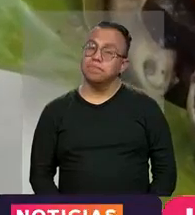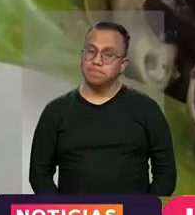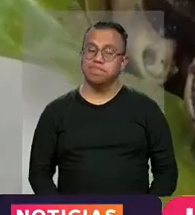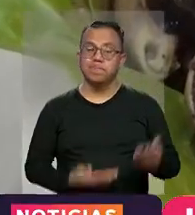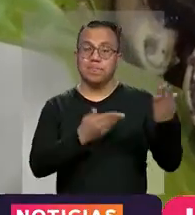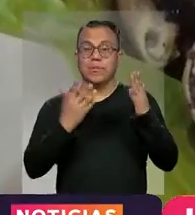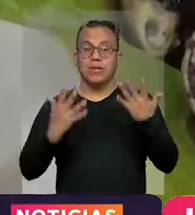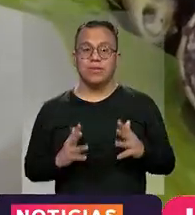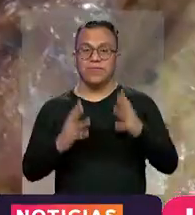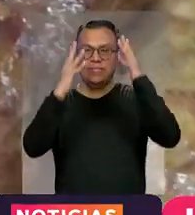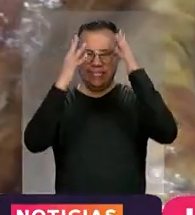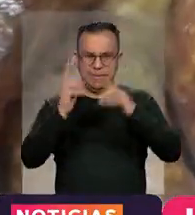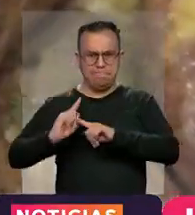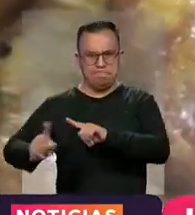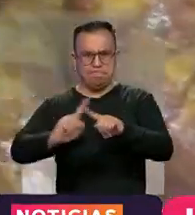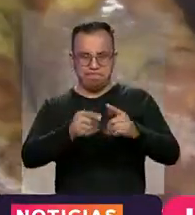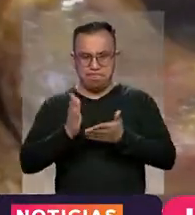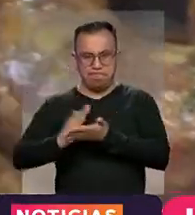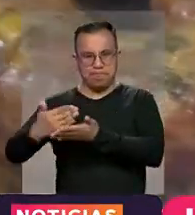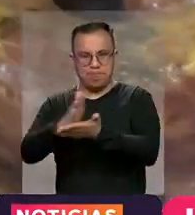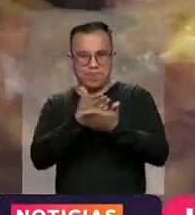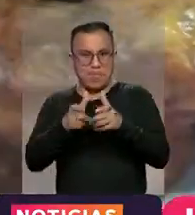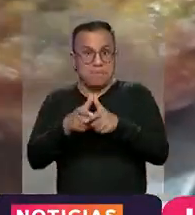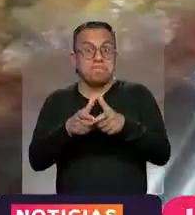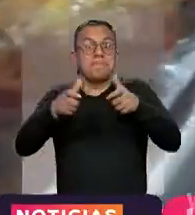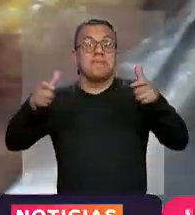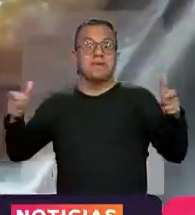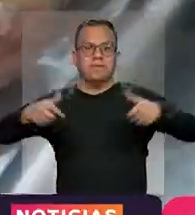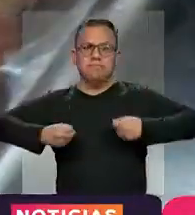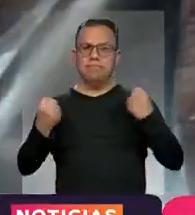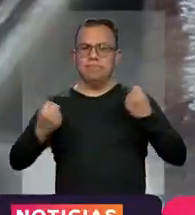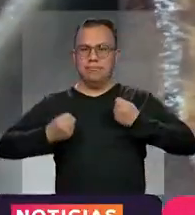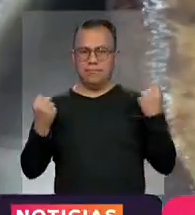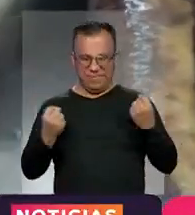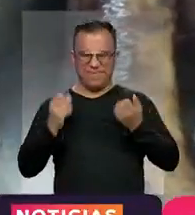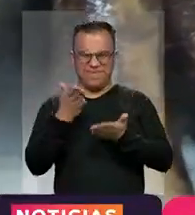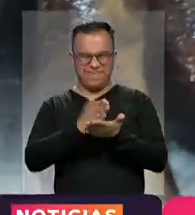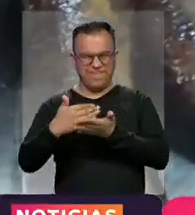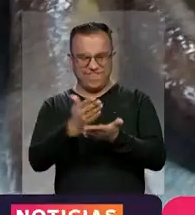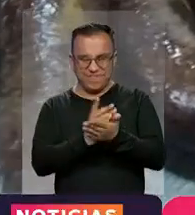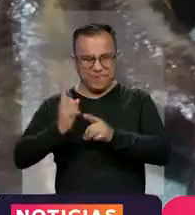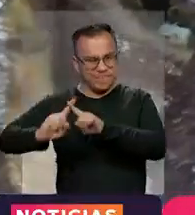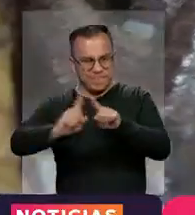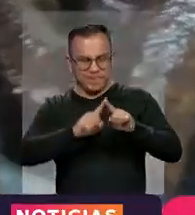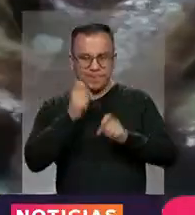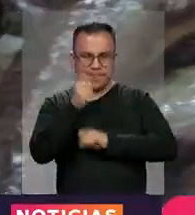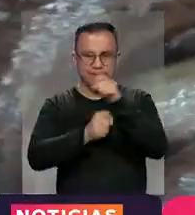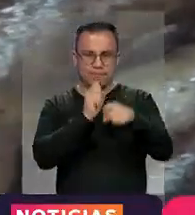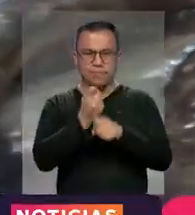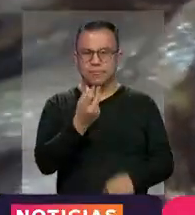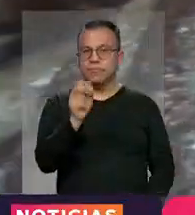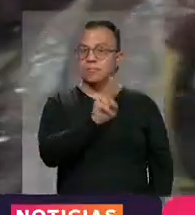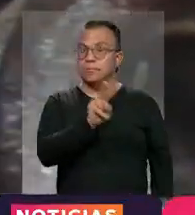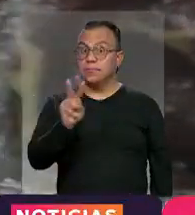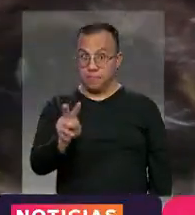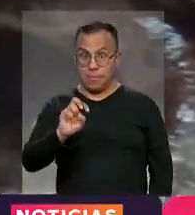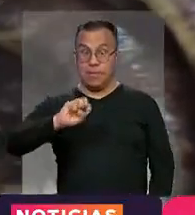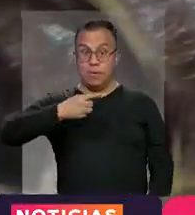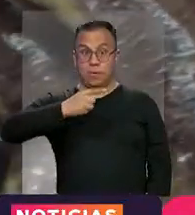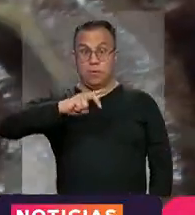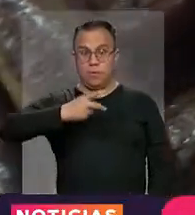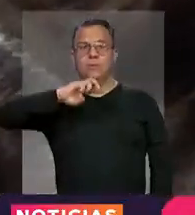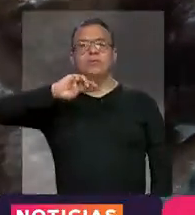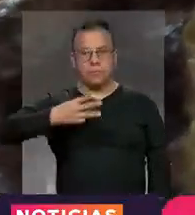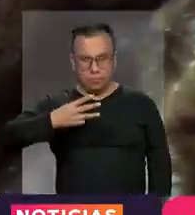Regresa el festival de gastronomía popular más grande de Bogotá, Fritanga Fest 2022. Esta tercera versión